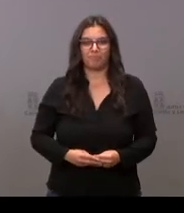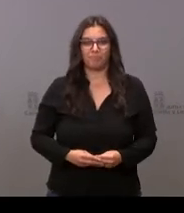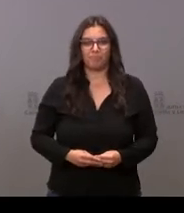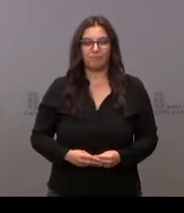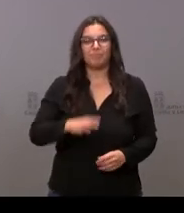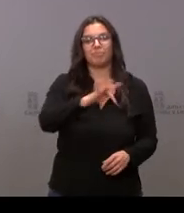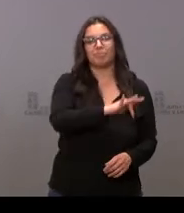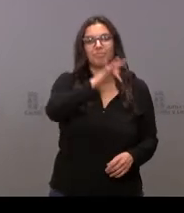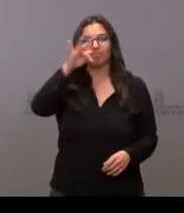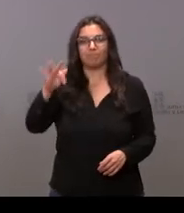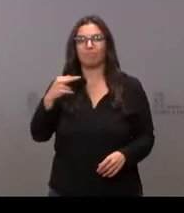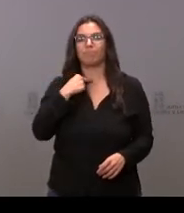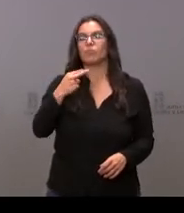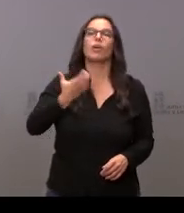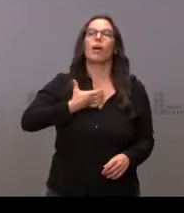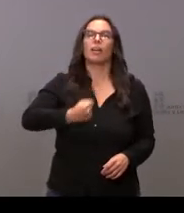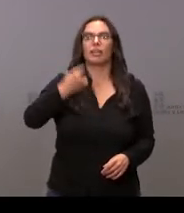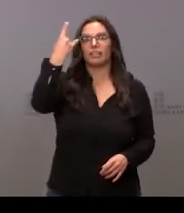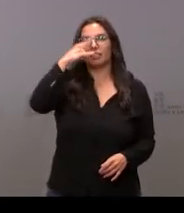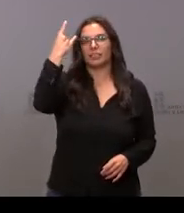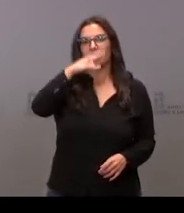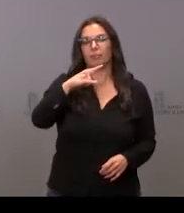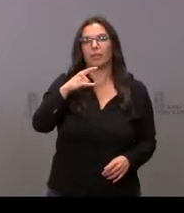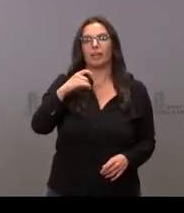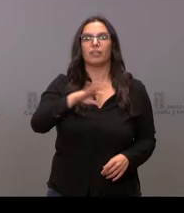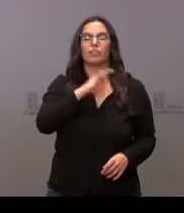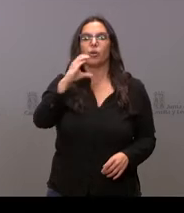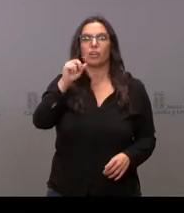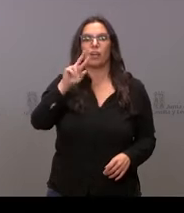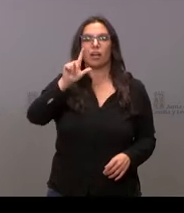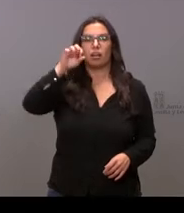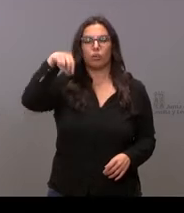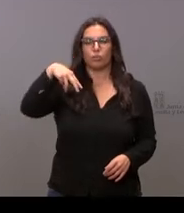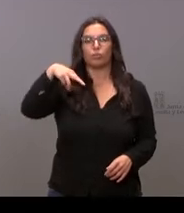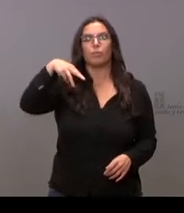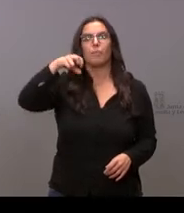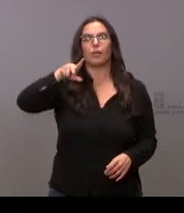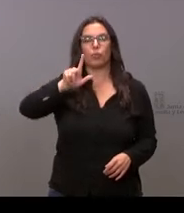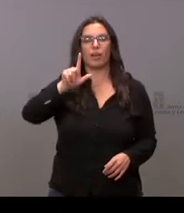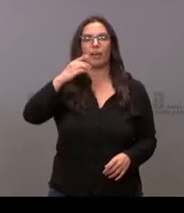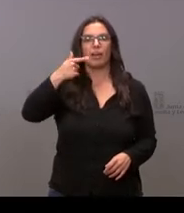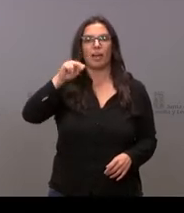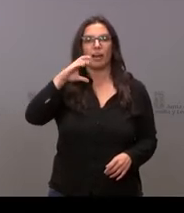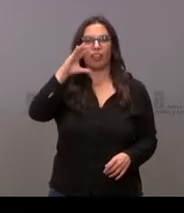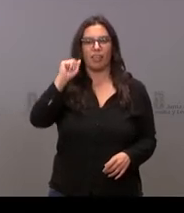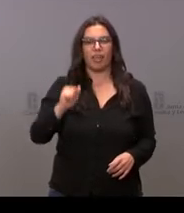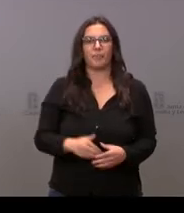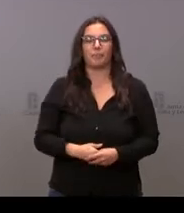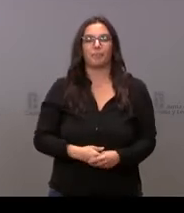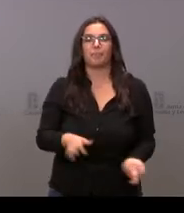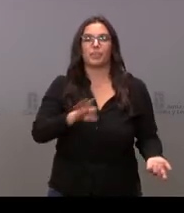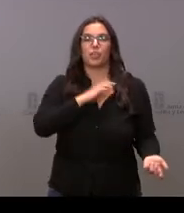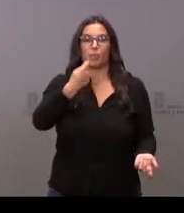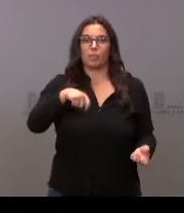tiene la palabra a continuación el alcalde de salamanca don carlos manuel garcía carballo y el presidente de la